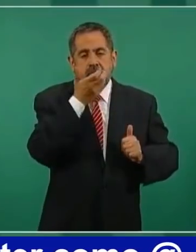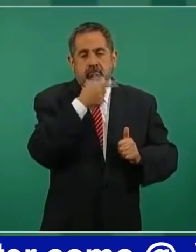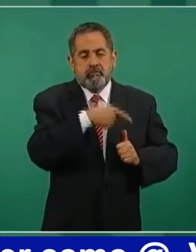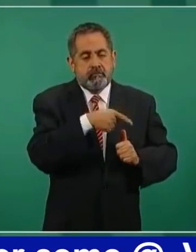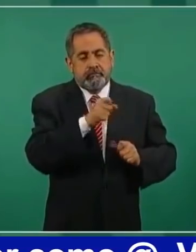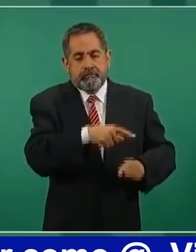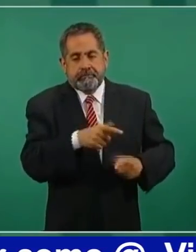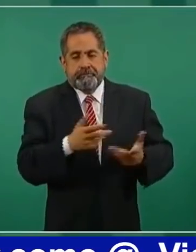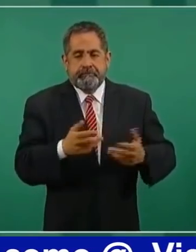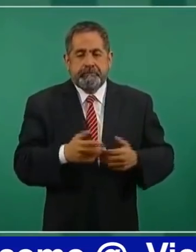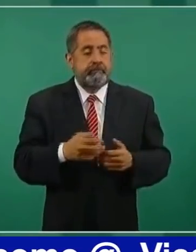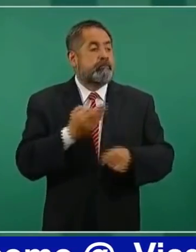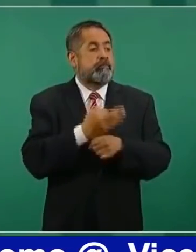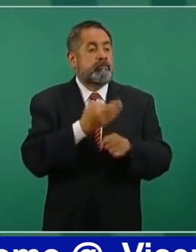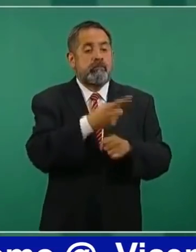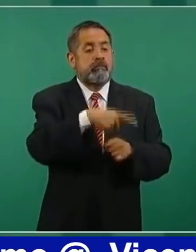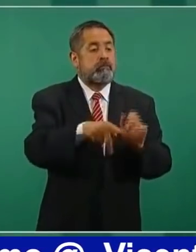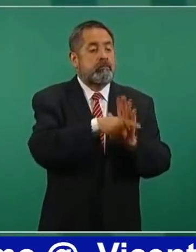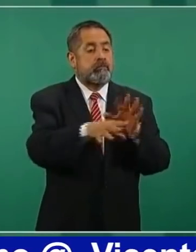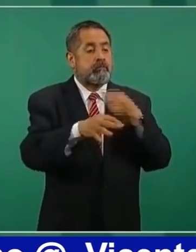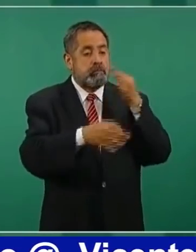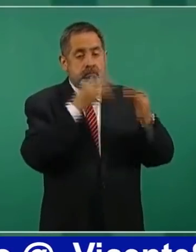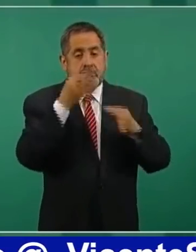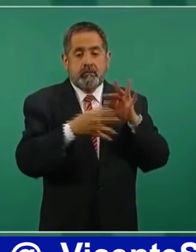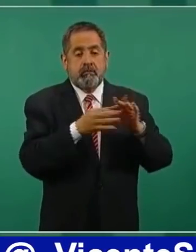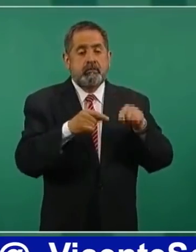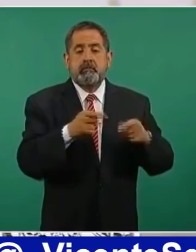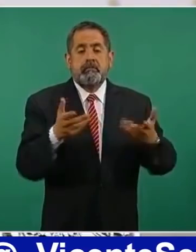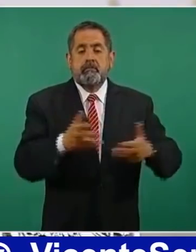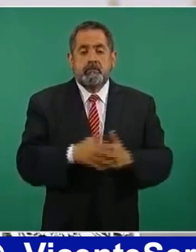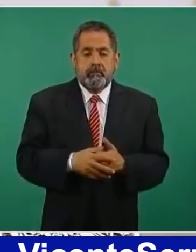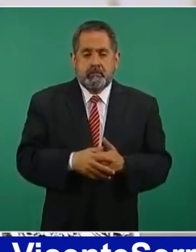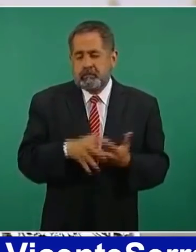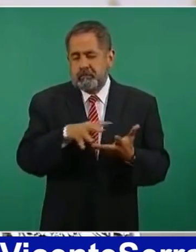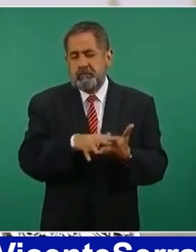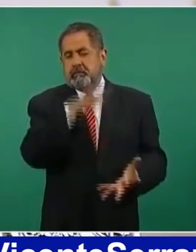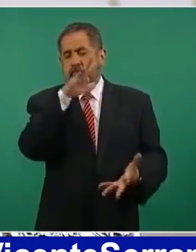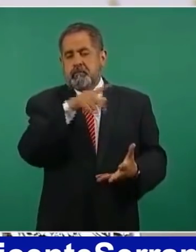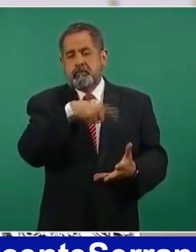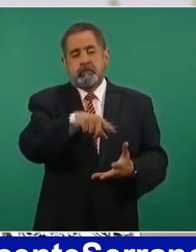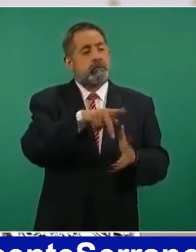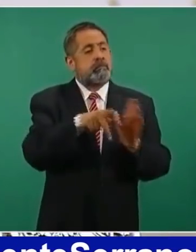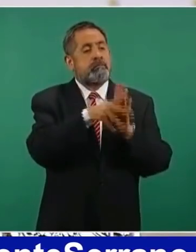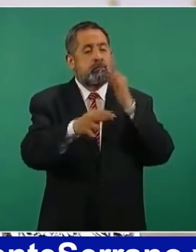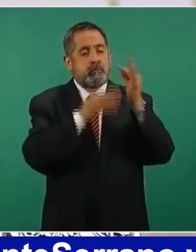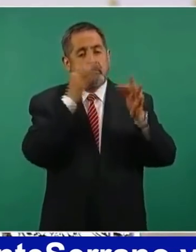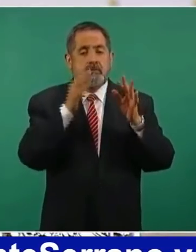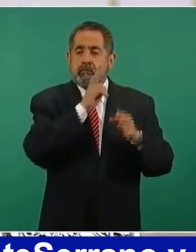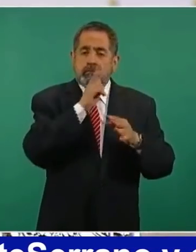¿cuál es la actitud de los medios en México? De la mayoría de los medios.